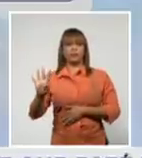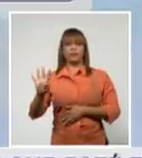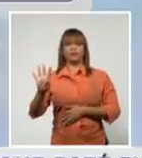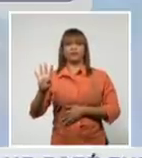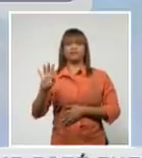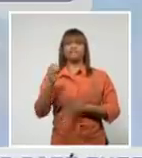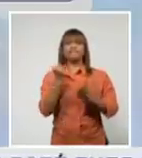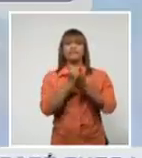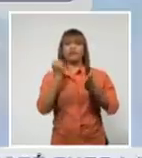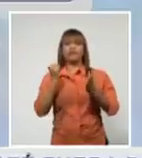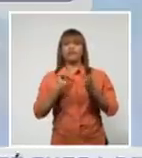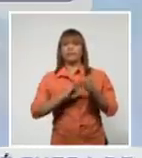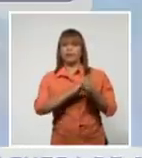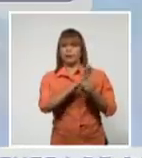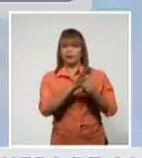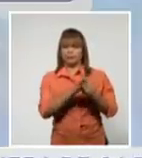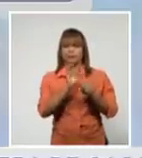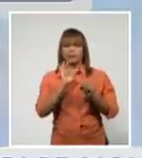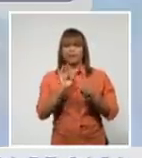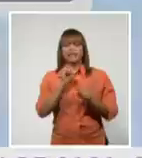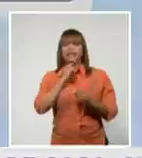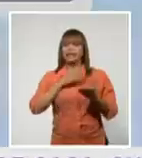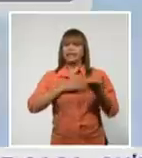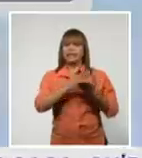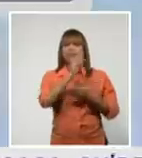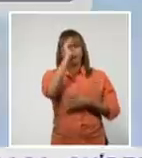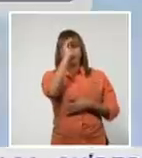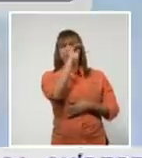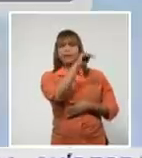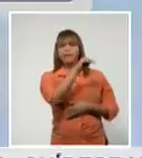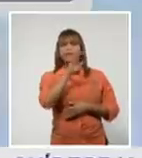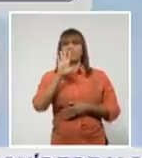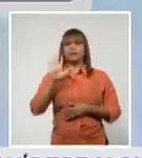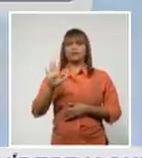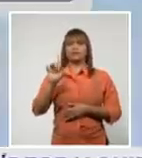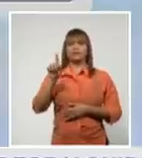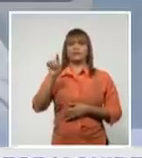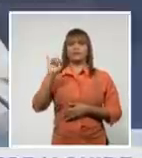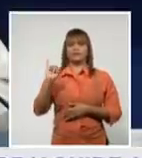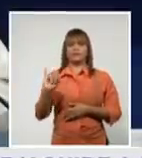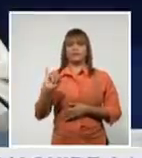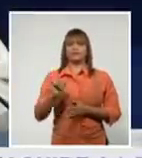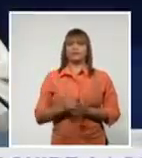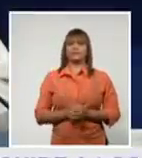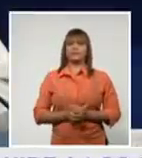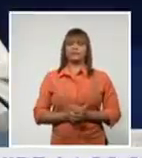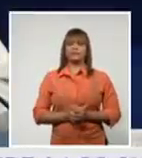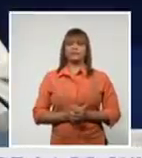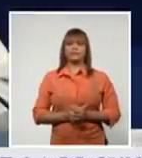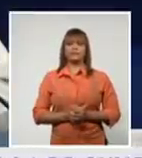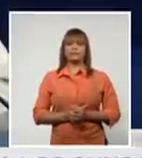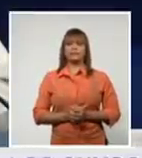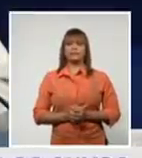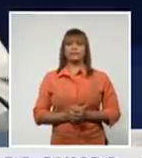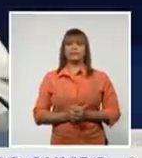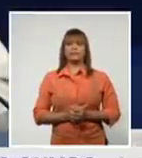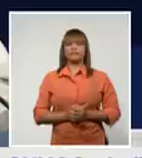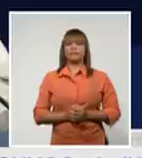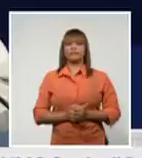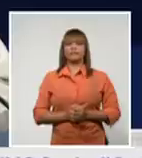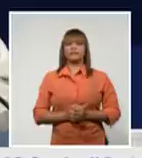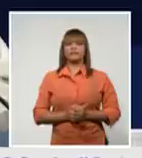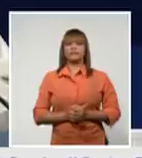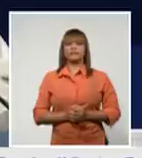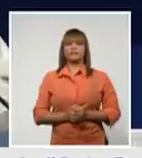confirmados que se mantienen ingresados 516. Se procesaron, se estudiaron en